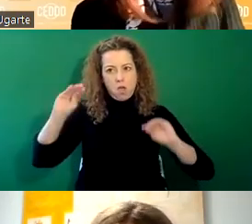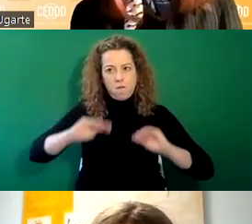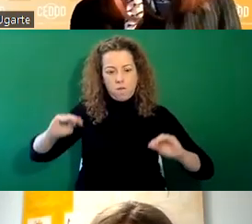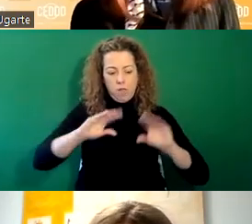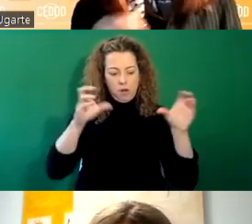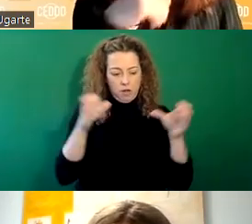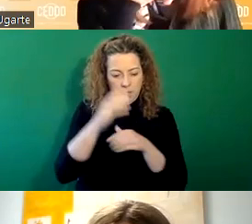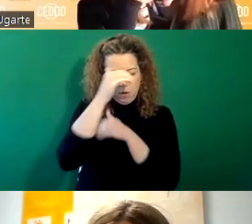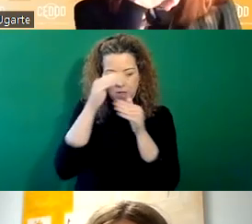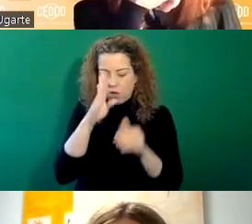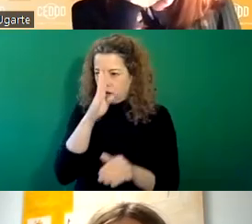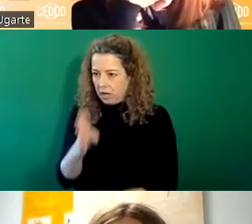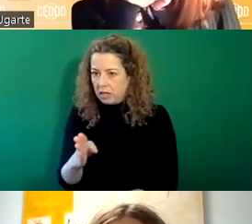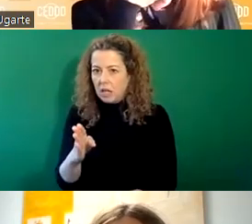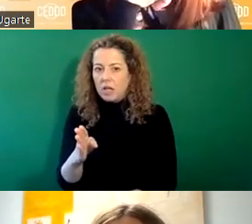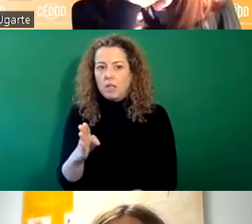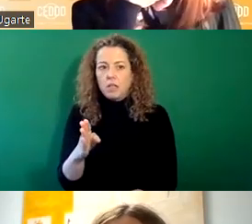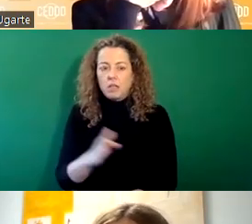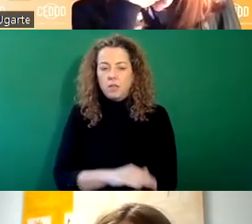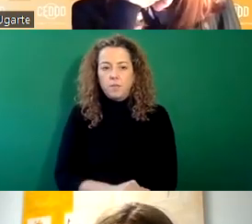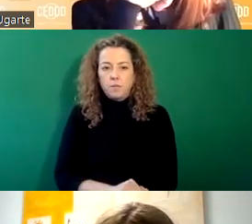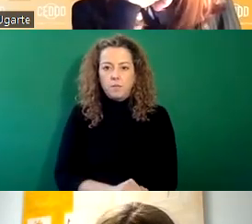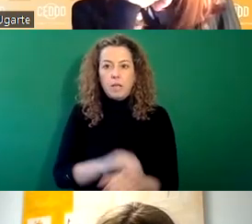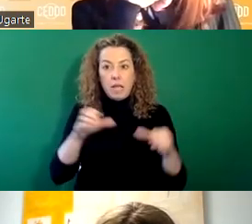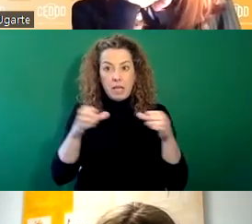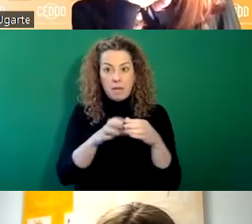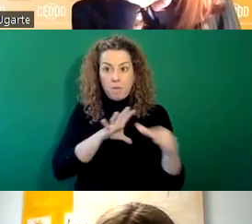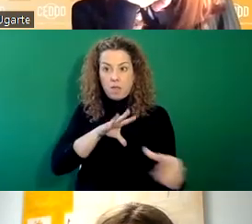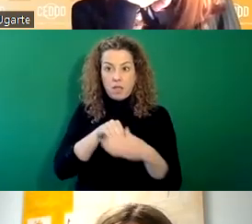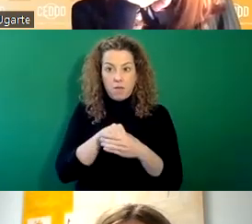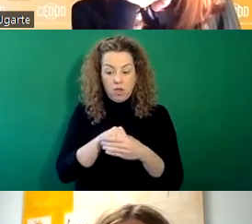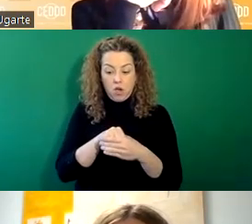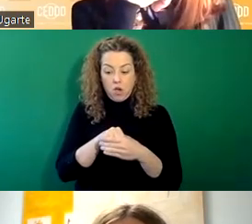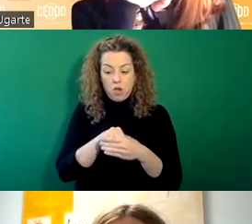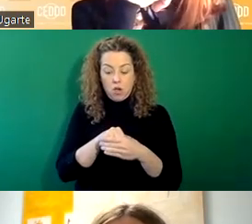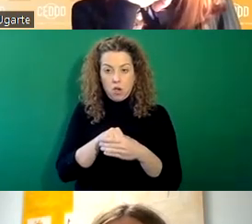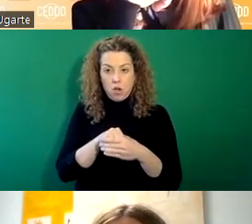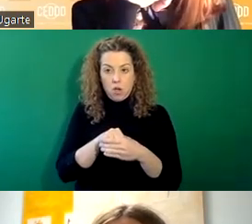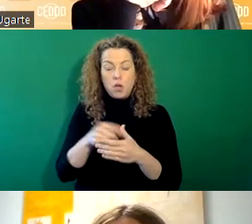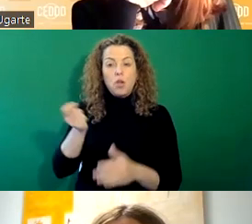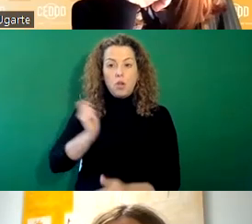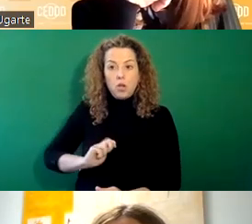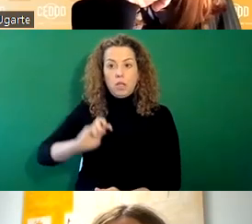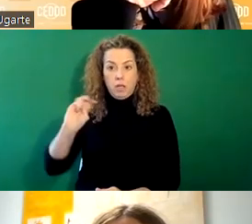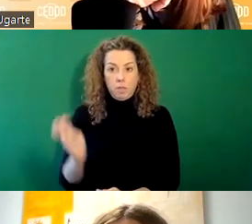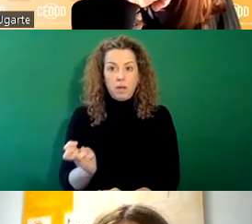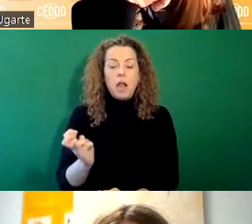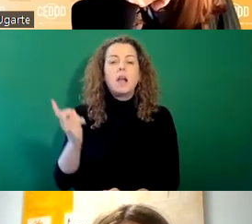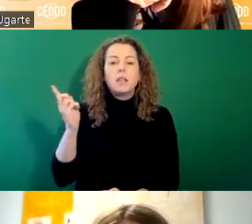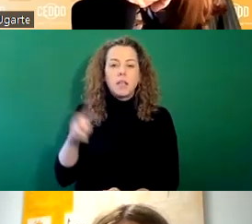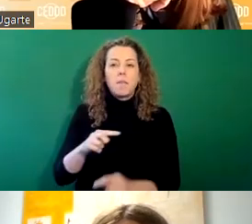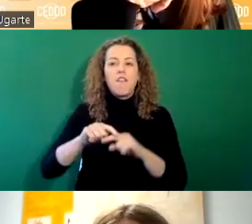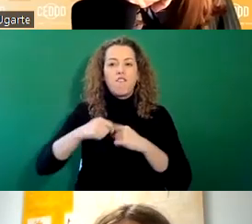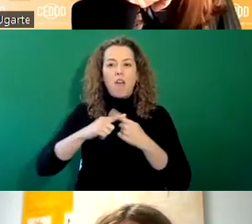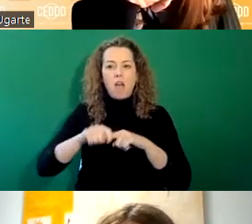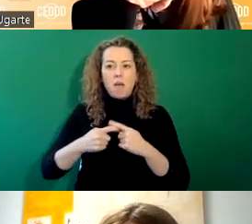equipos de atención directa, al equipo interdisciplinar y a las